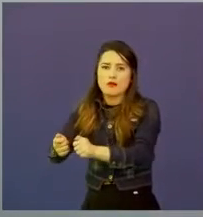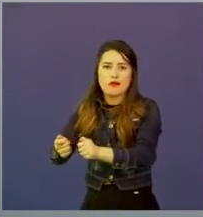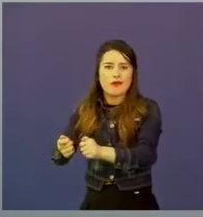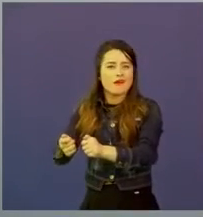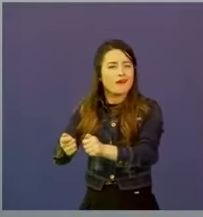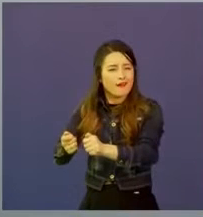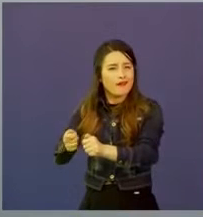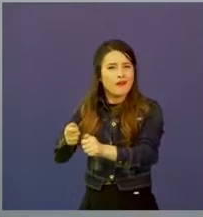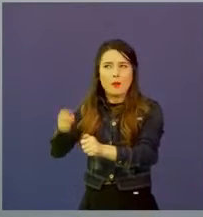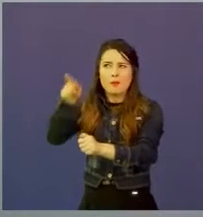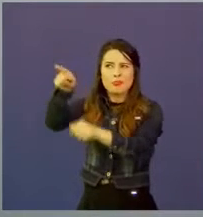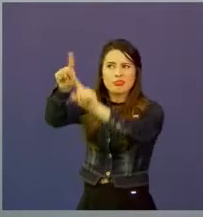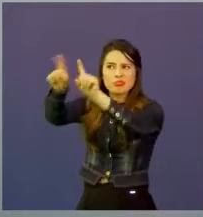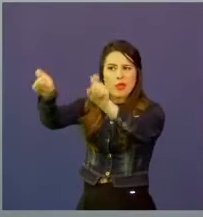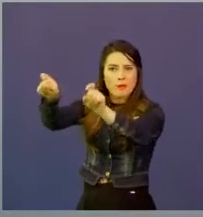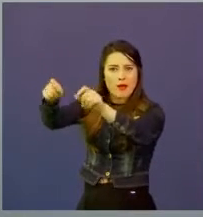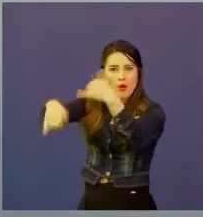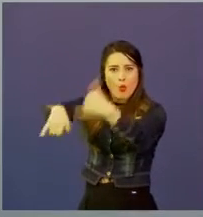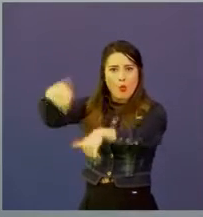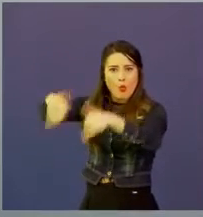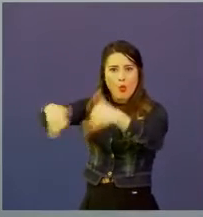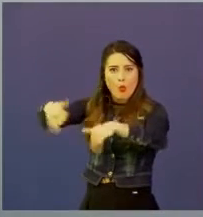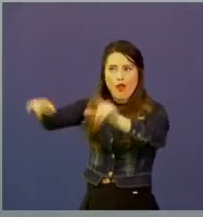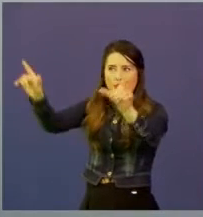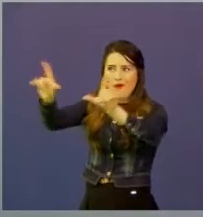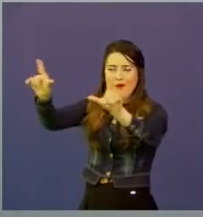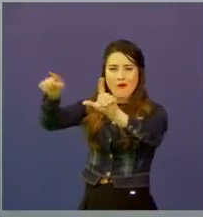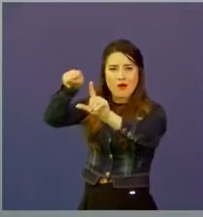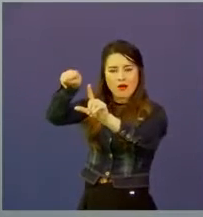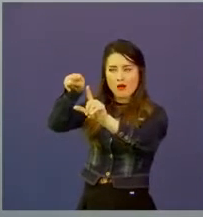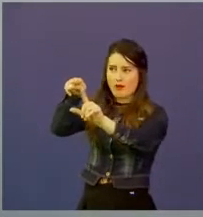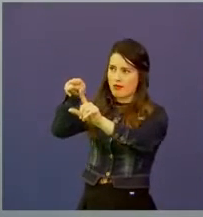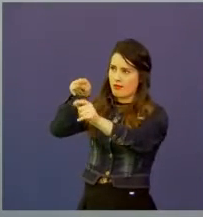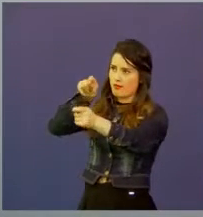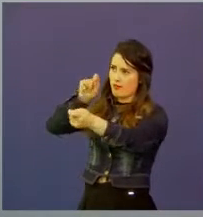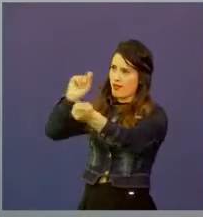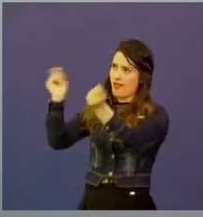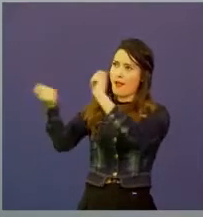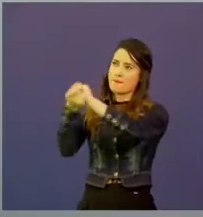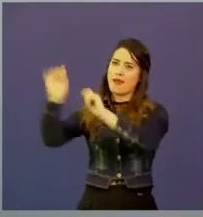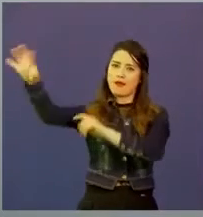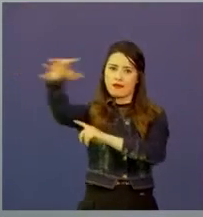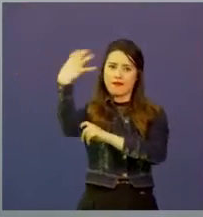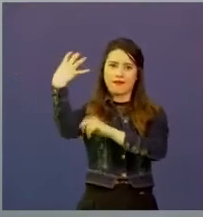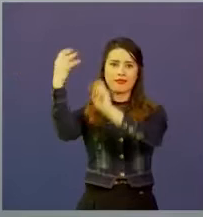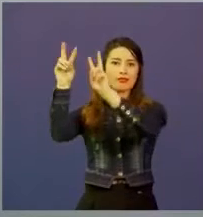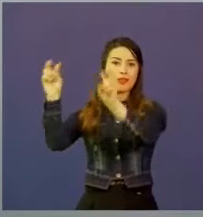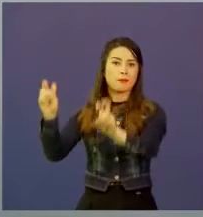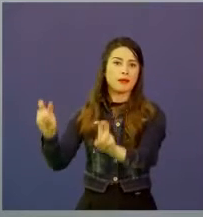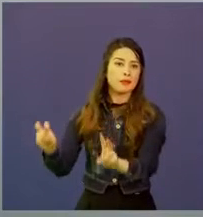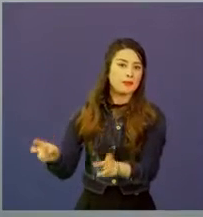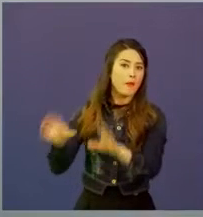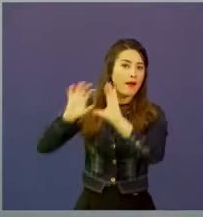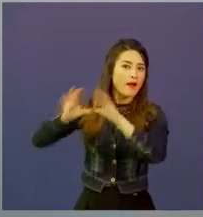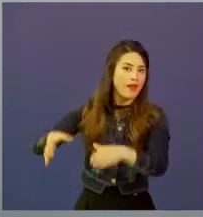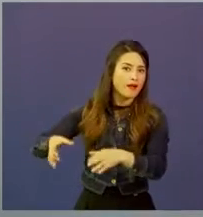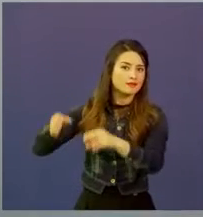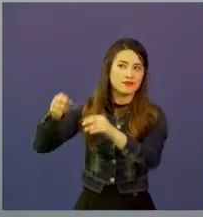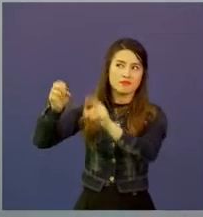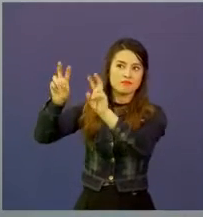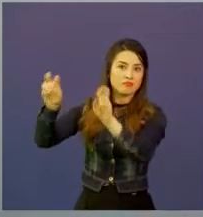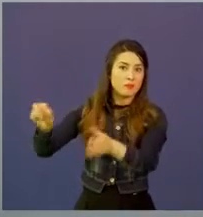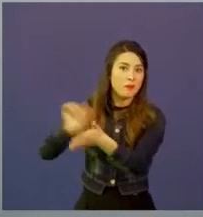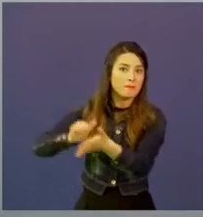educativo y que permitan lograr que el estudiante esté atento o que aprenda más en una sesión de clase que si lo hace por